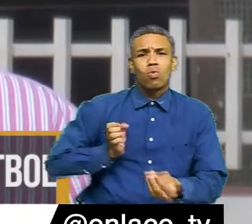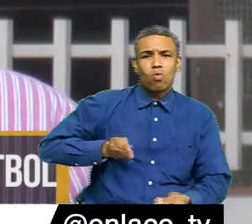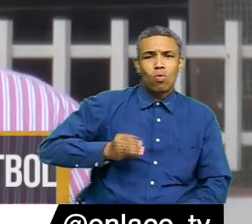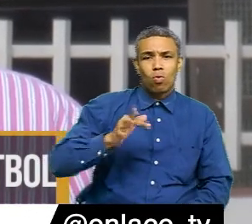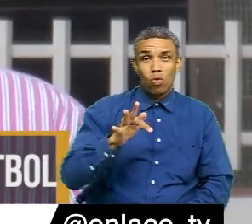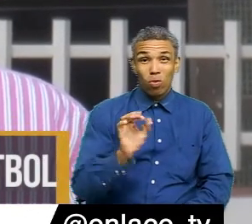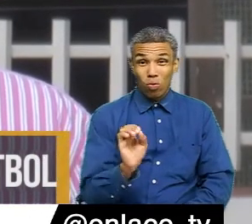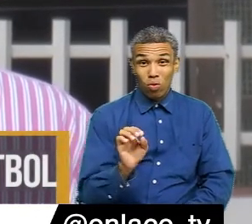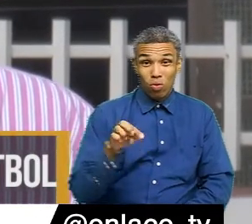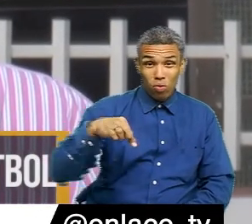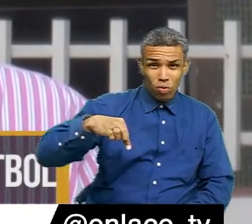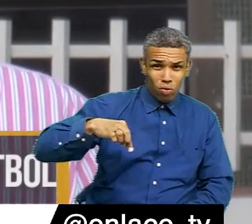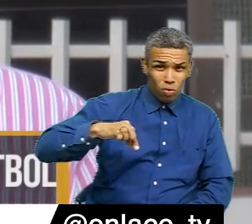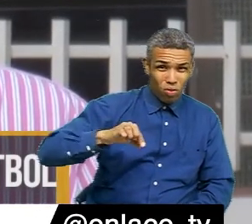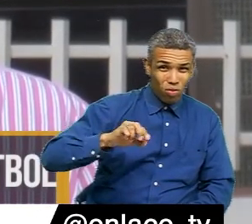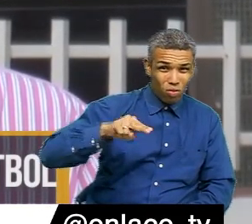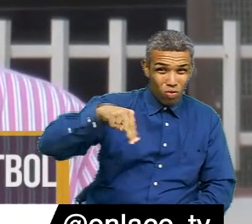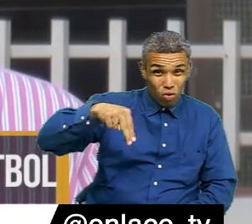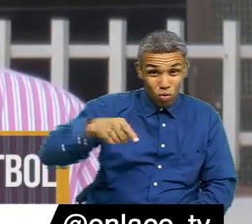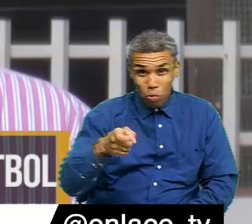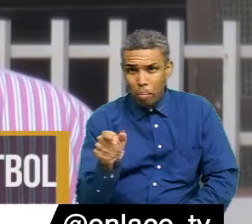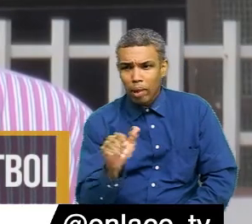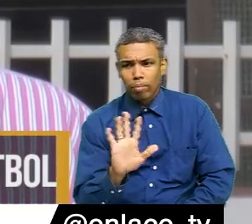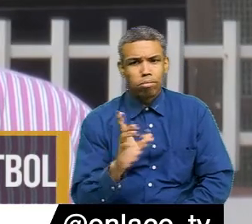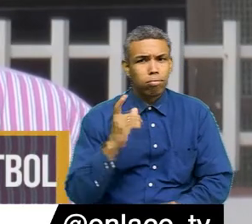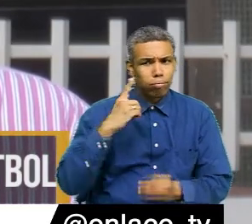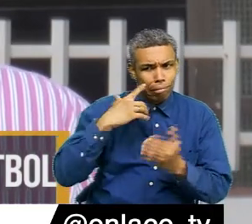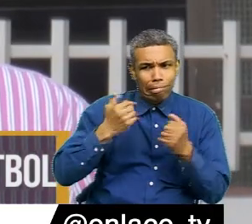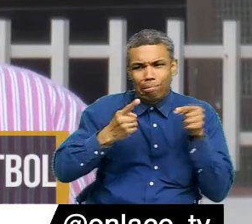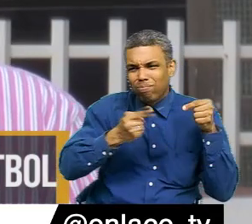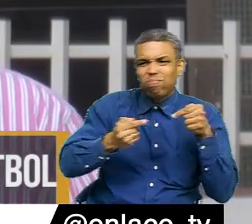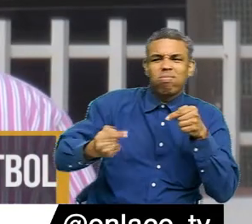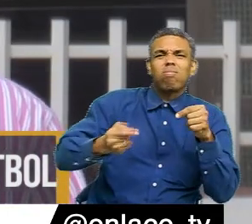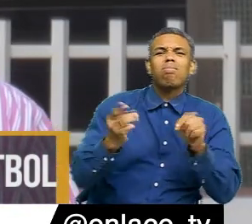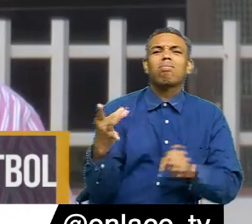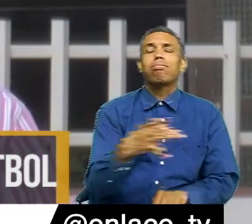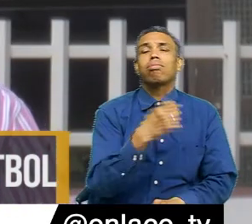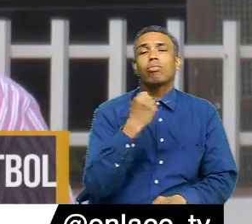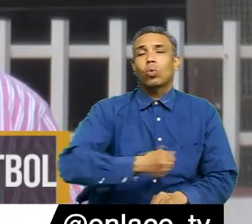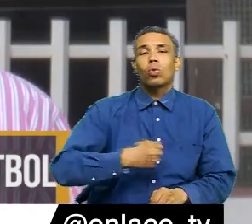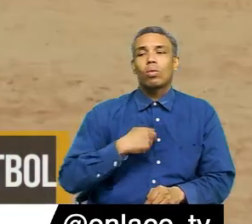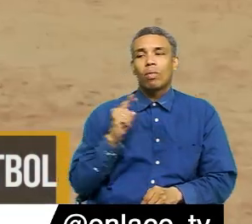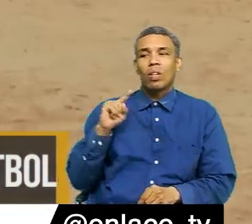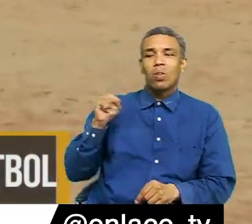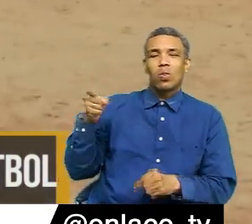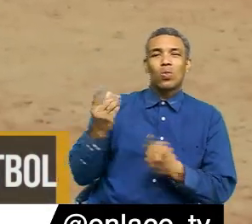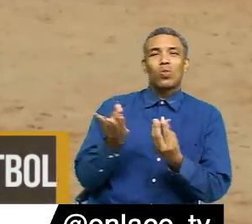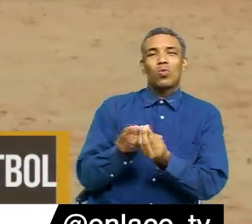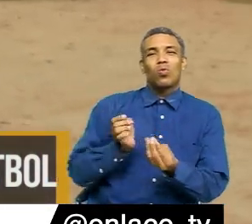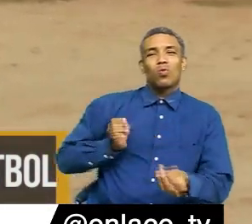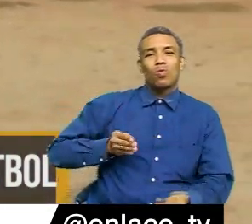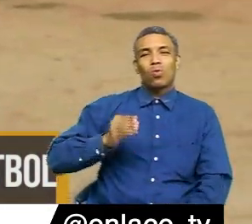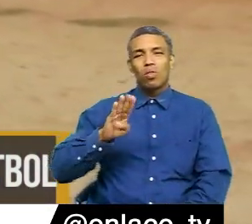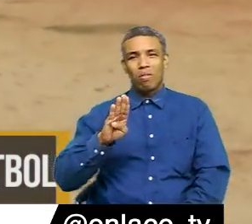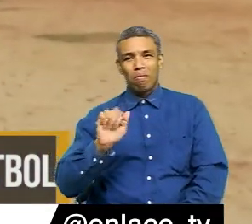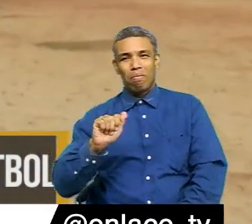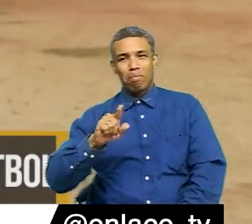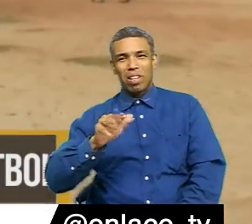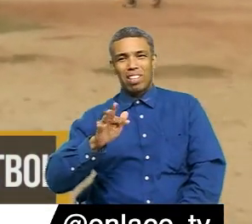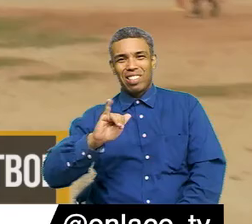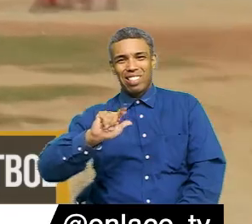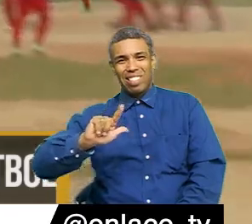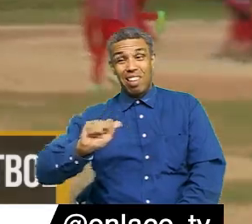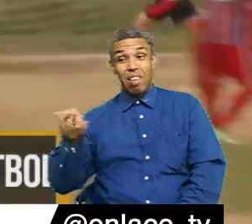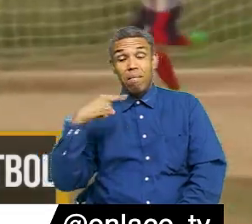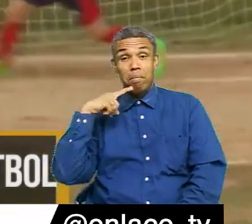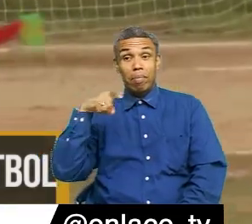en los torneos municipales de fútbol, y de afuera pues hemos logrado que regrese al torneo el Club La Bastilla de la ciudad de Bucaramanga, un equipo que es muy importante.